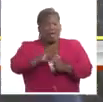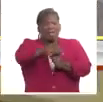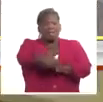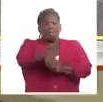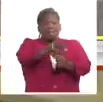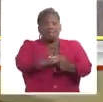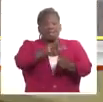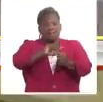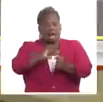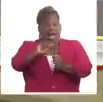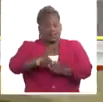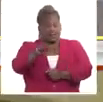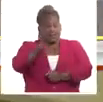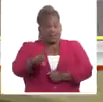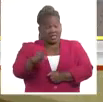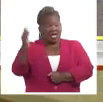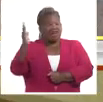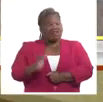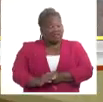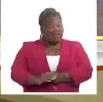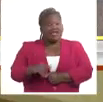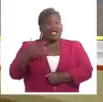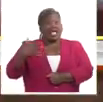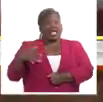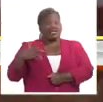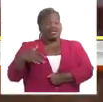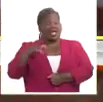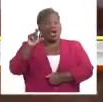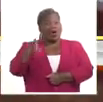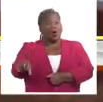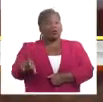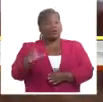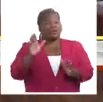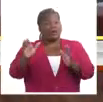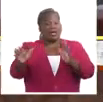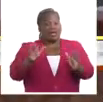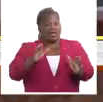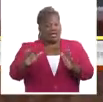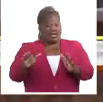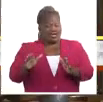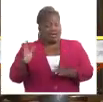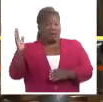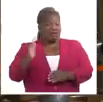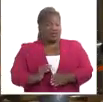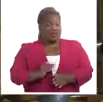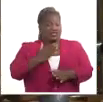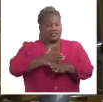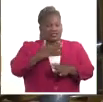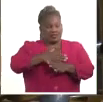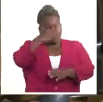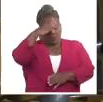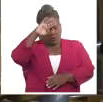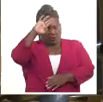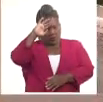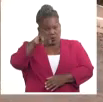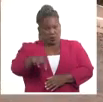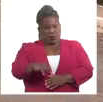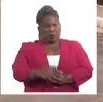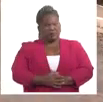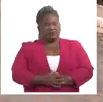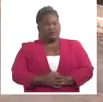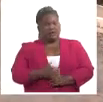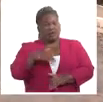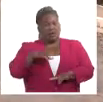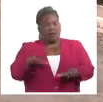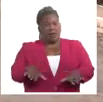de consumo humano importado de Argentina en la última etapa se traslada desde los silos de Santiago de Cuba para no interrumpir estas faenas. Esta